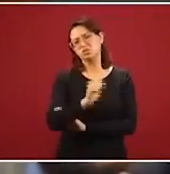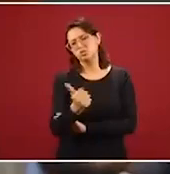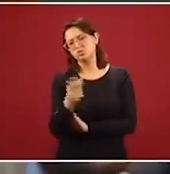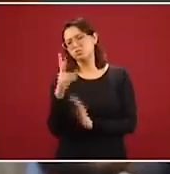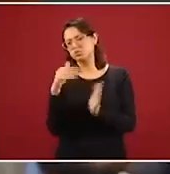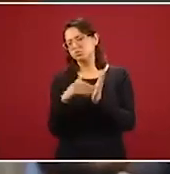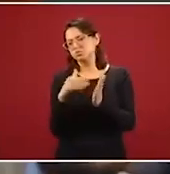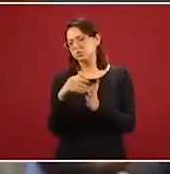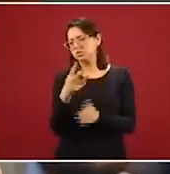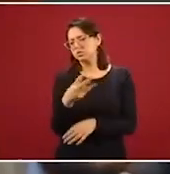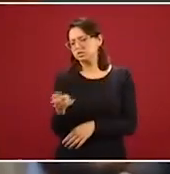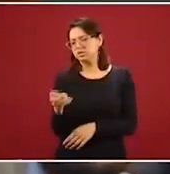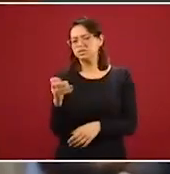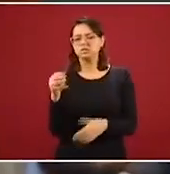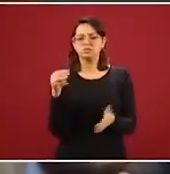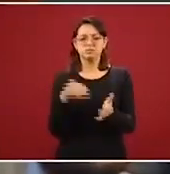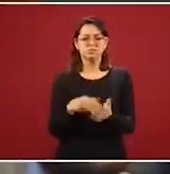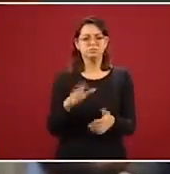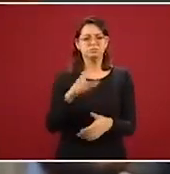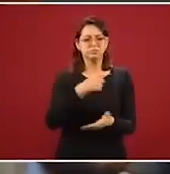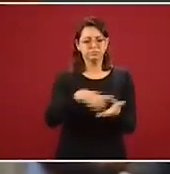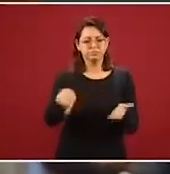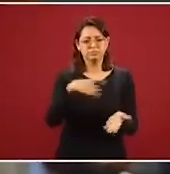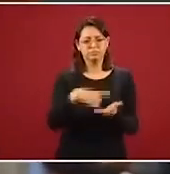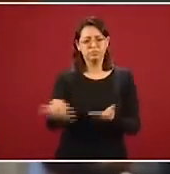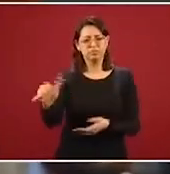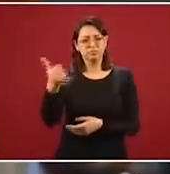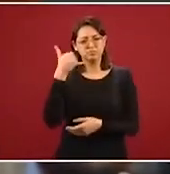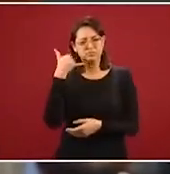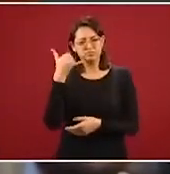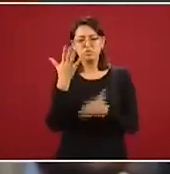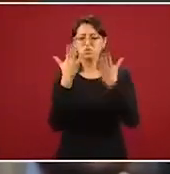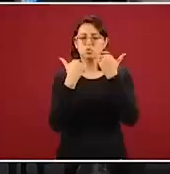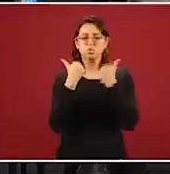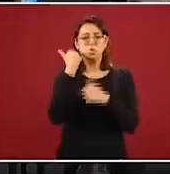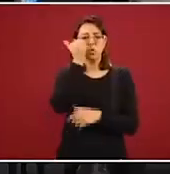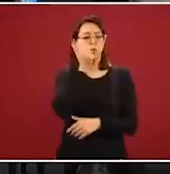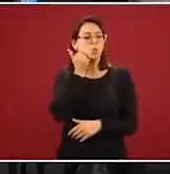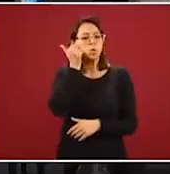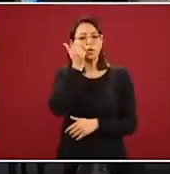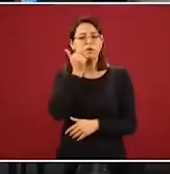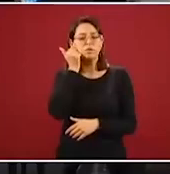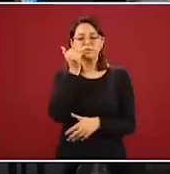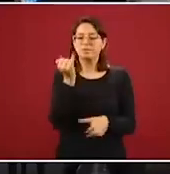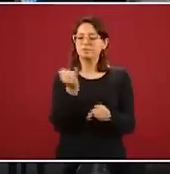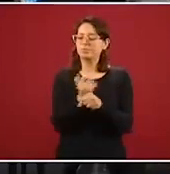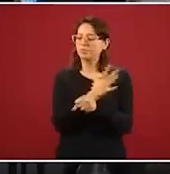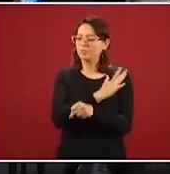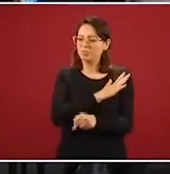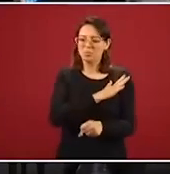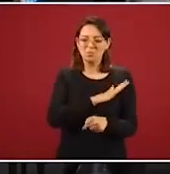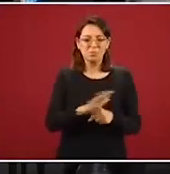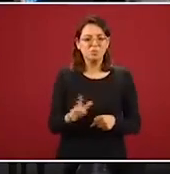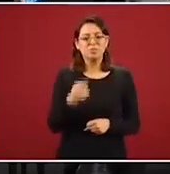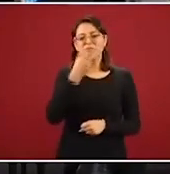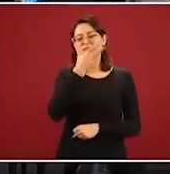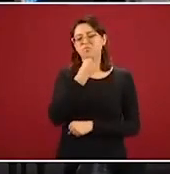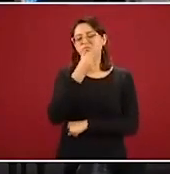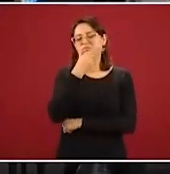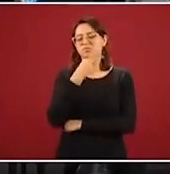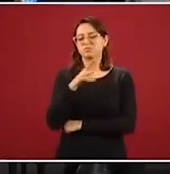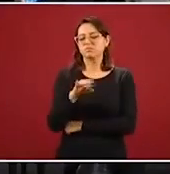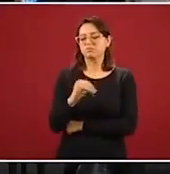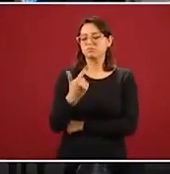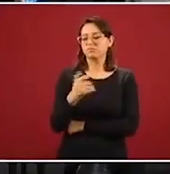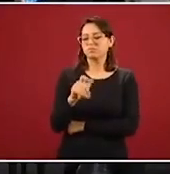2,300,000 pesos para teléfonos celulares, no tienen jabón, es insostenible la presencia de Miguel Ángel Celis, quien